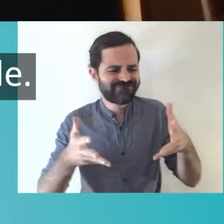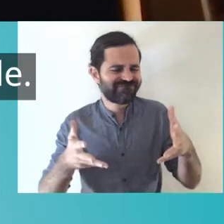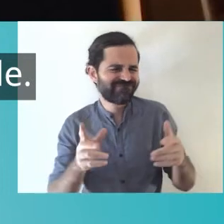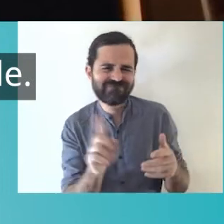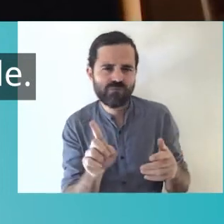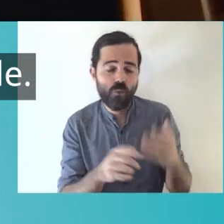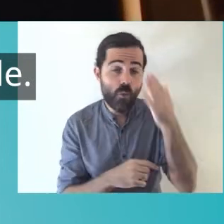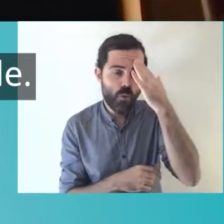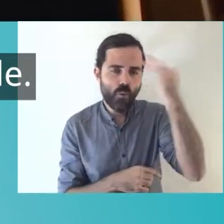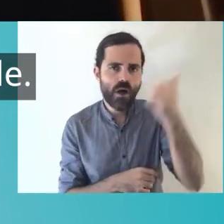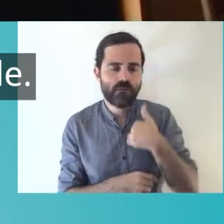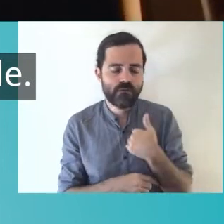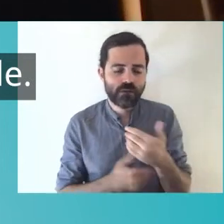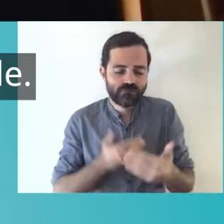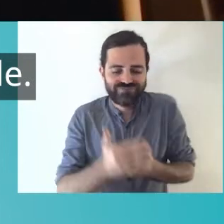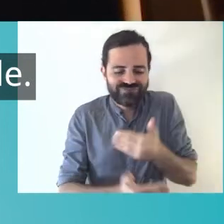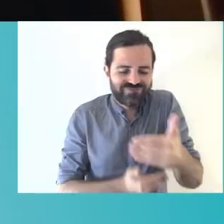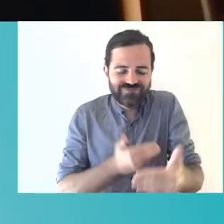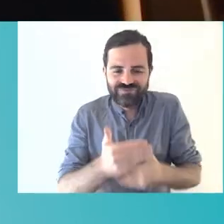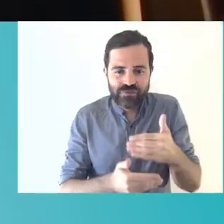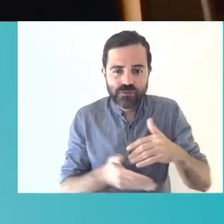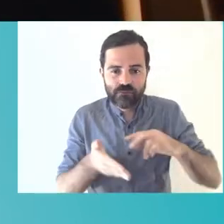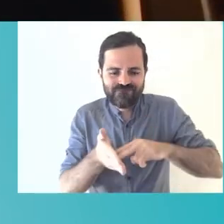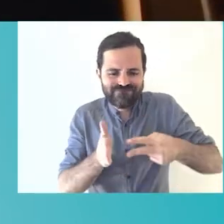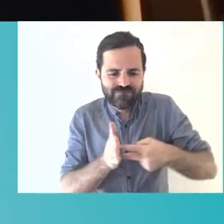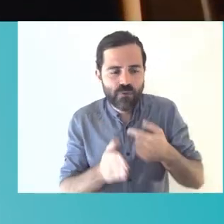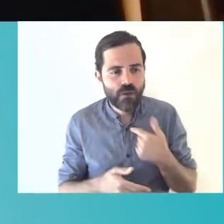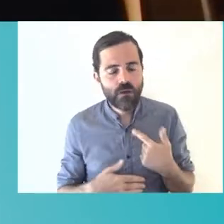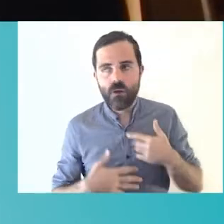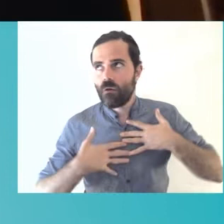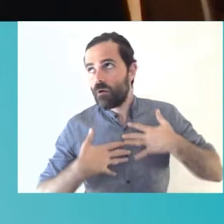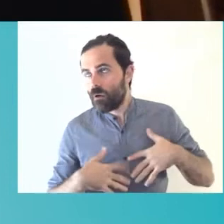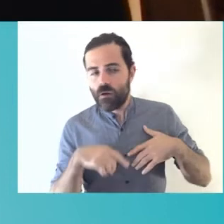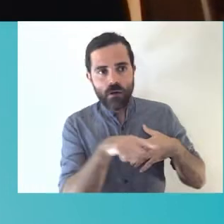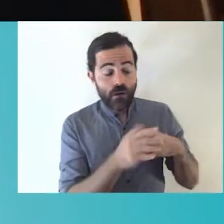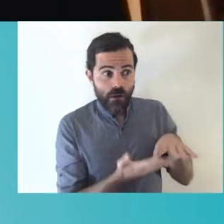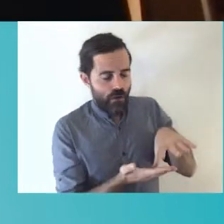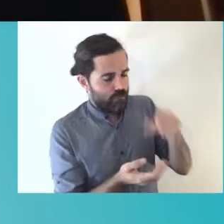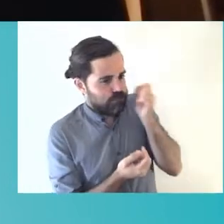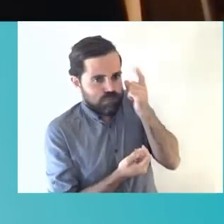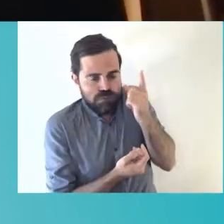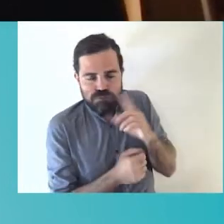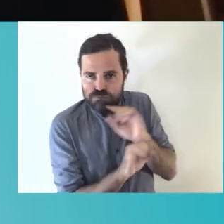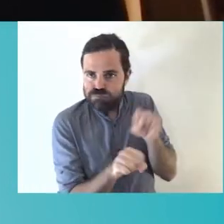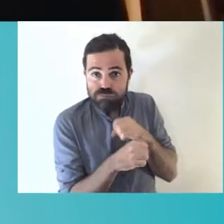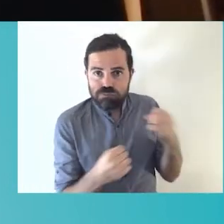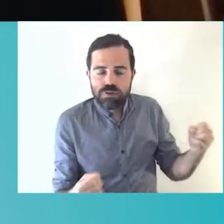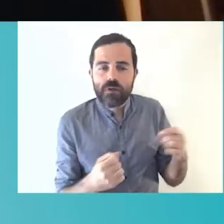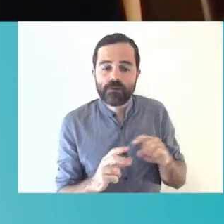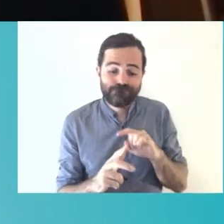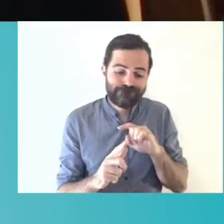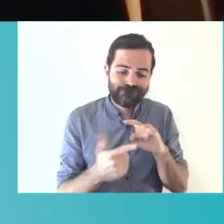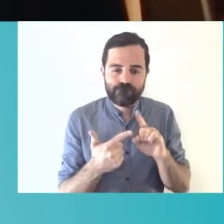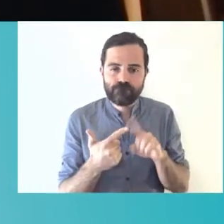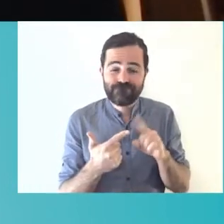así como sus validaciones y certificaciones, son tediosos e ininteligibles. Y la segunda hipótesis explica cómo este nivel de complejidad